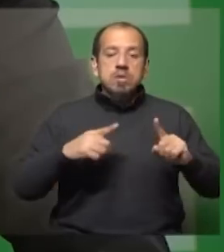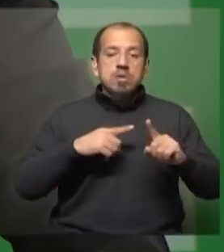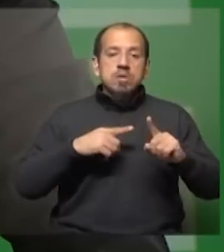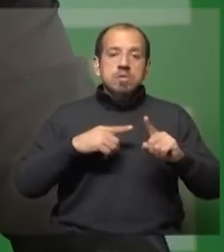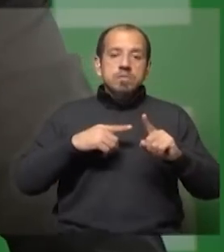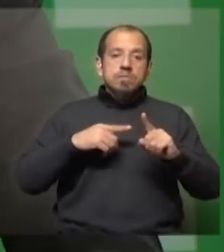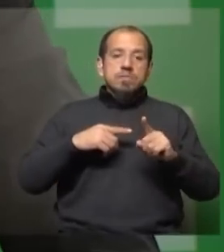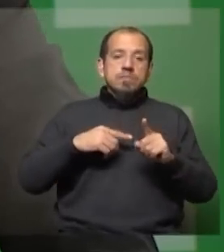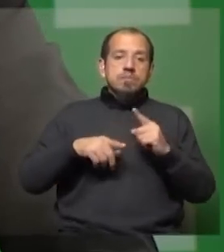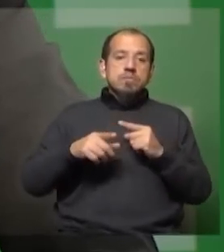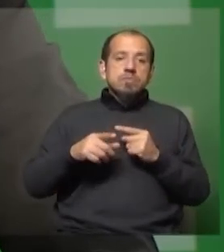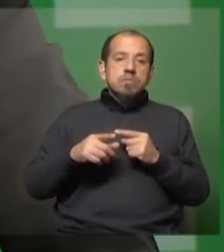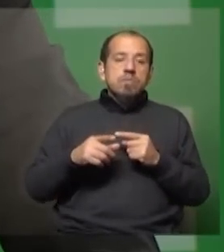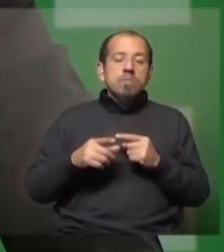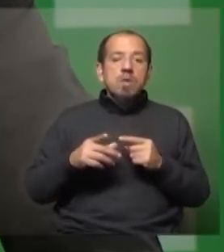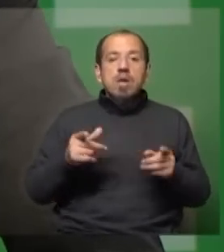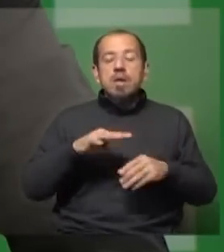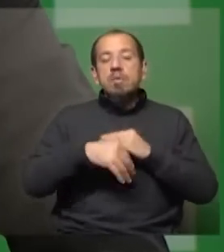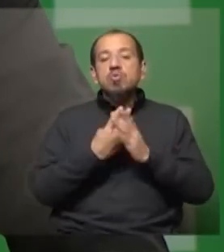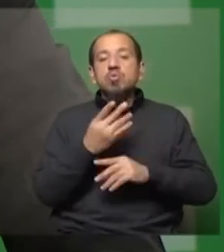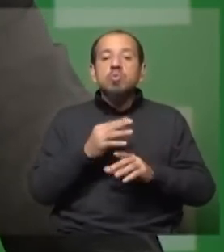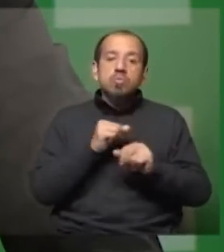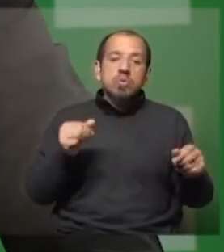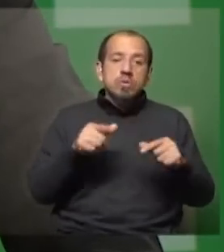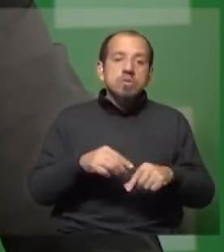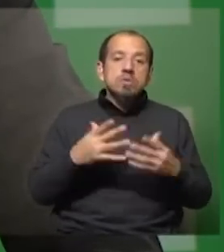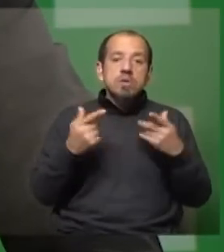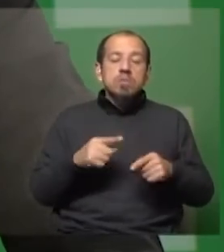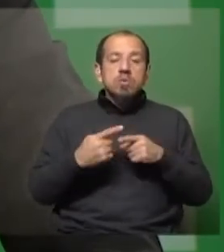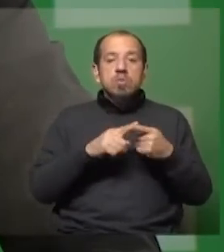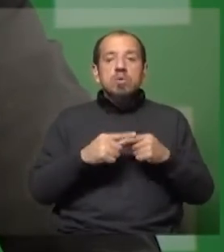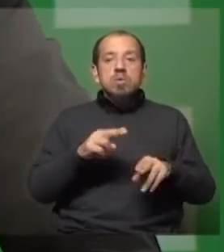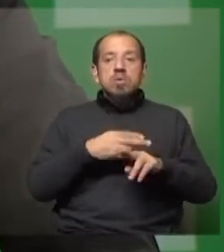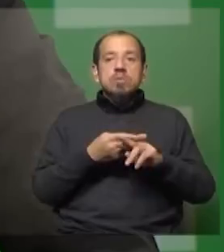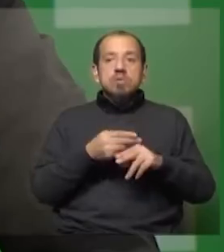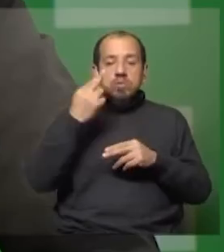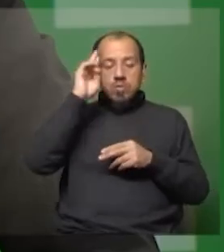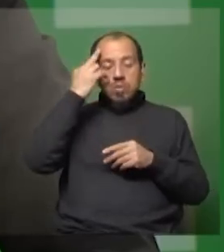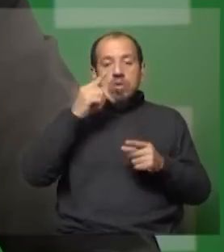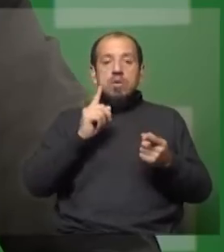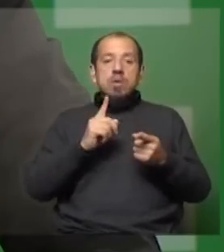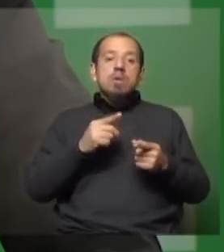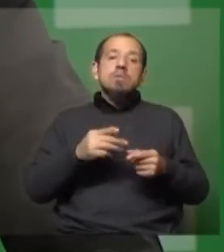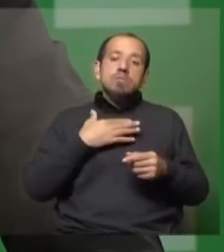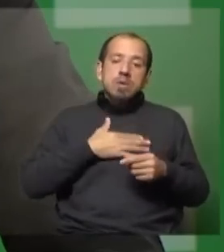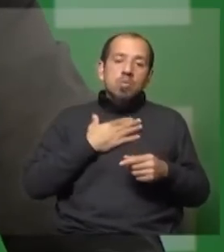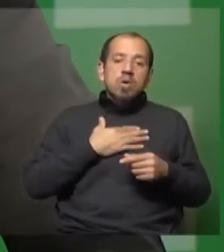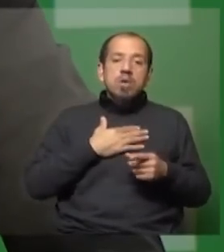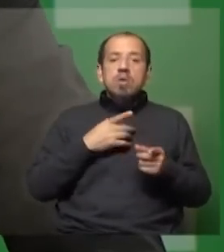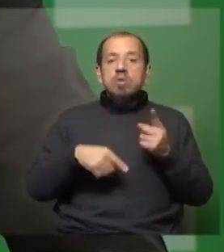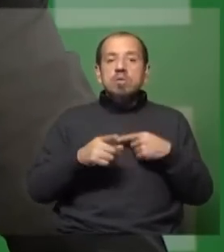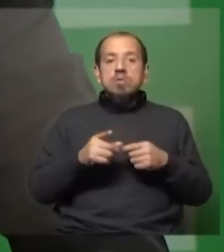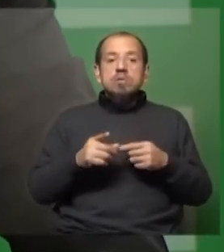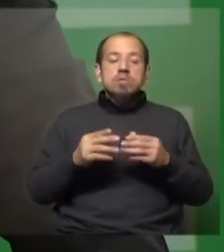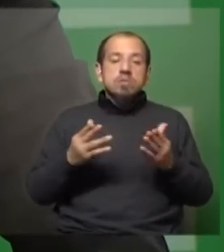el mundo y porque cambió la región puede decir queremos redistriscutir algunos aspectos y Uruguay tendría que estar de acuerdo Uruguay tendría que estar en